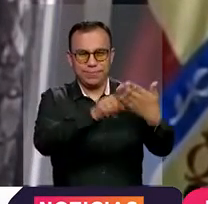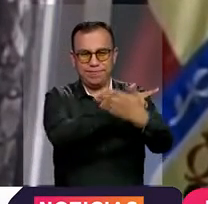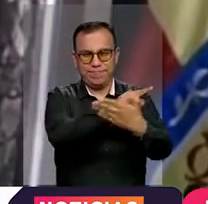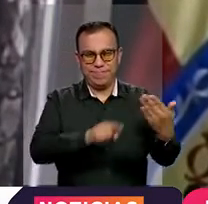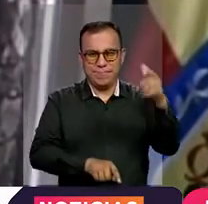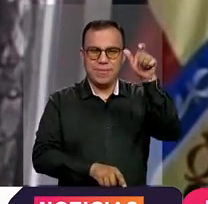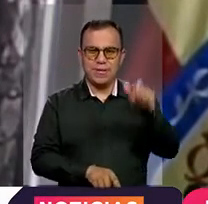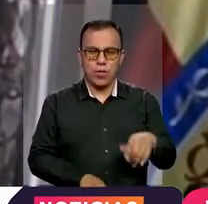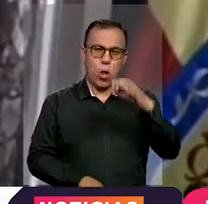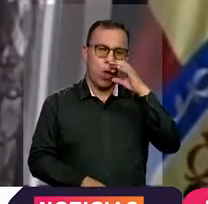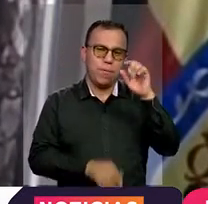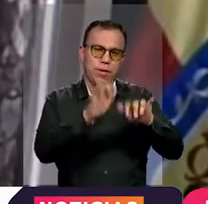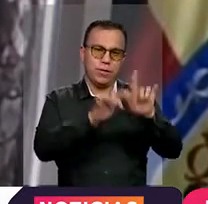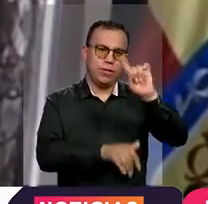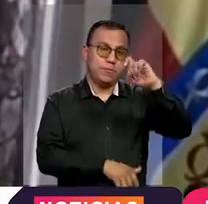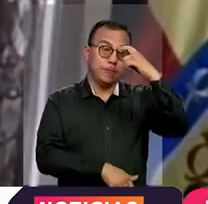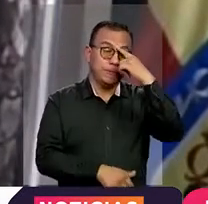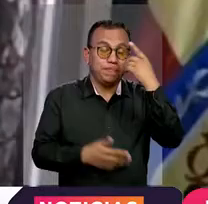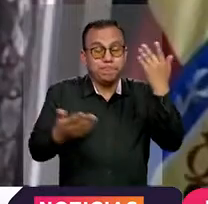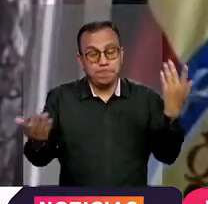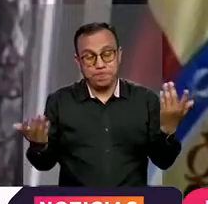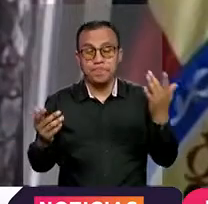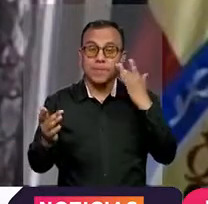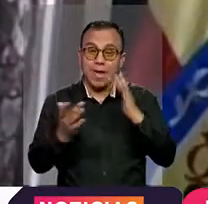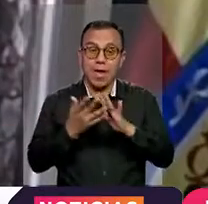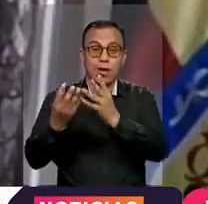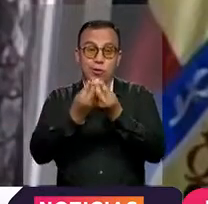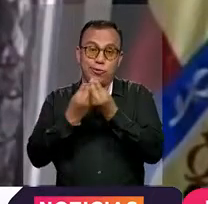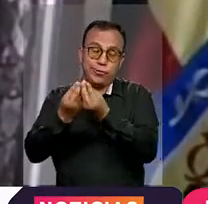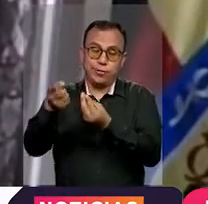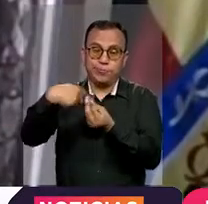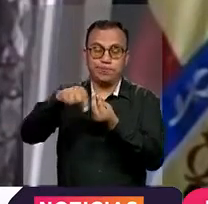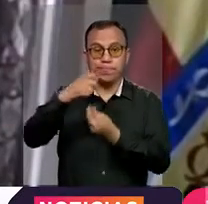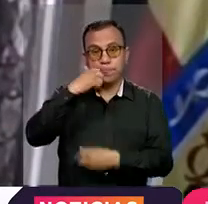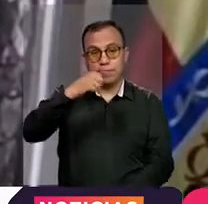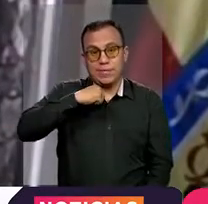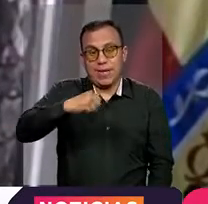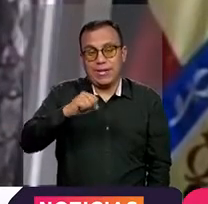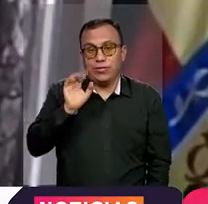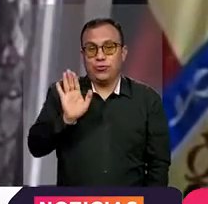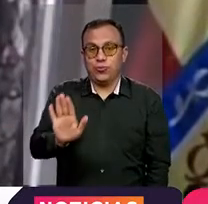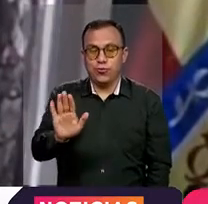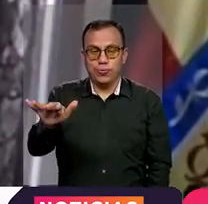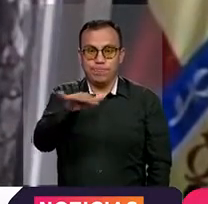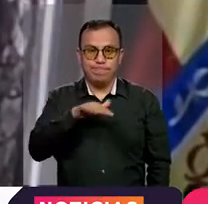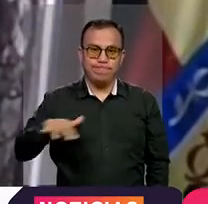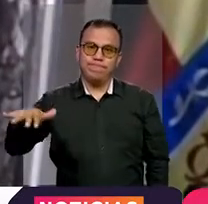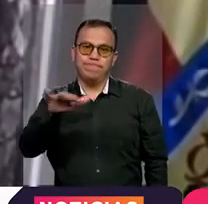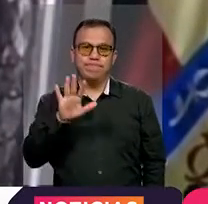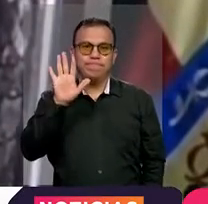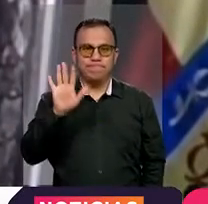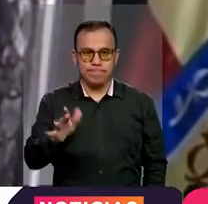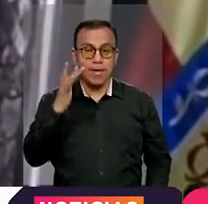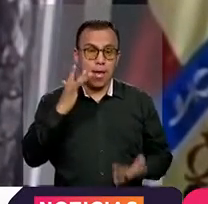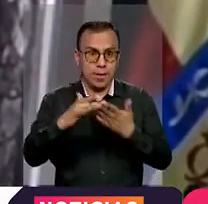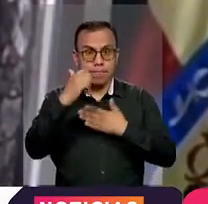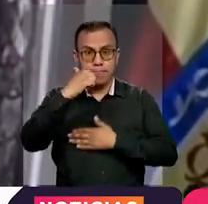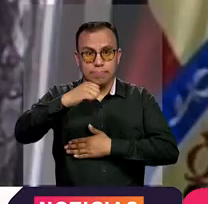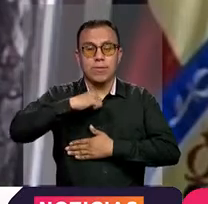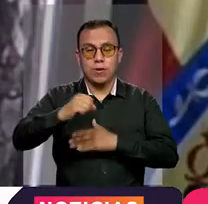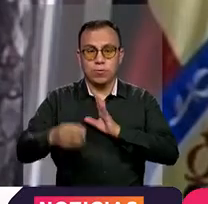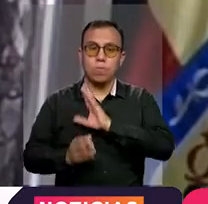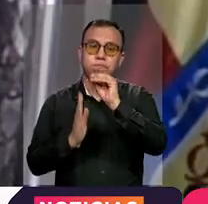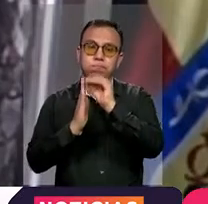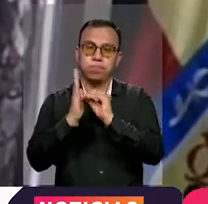secretario de gobierno, pues digamos los concejales están en su derecho, eso es uno de los derechos que están